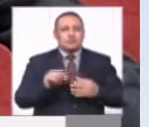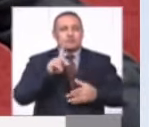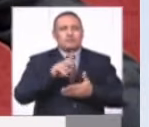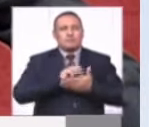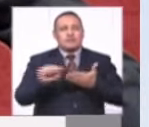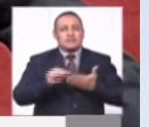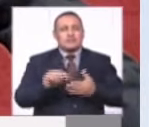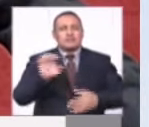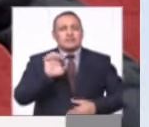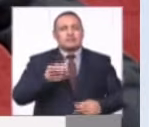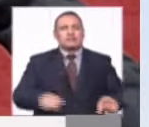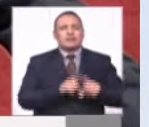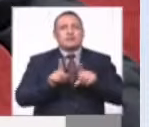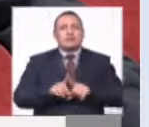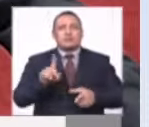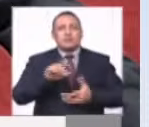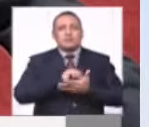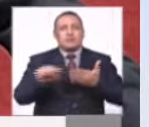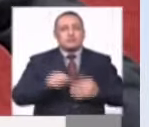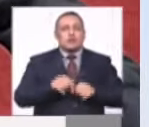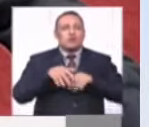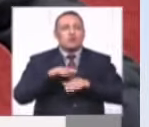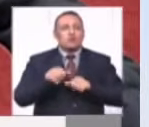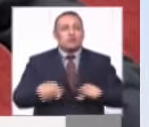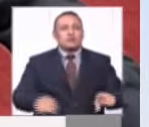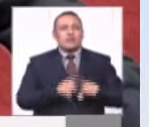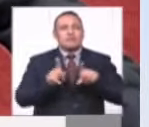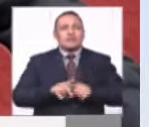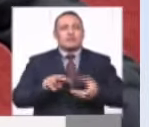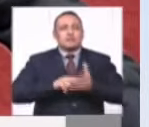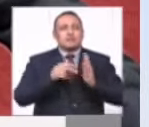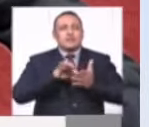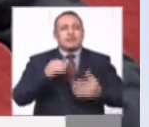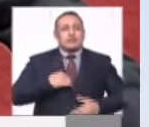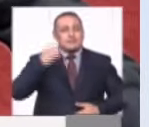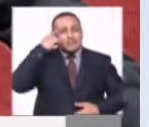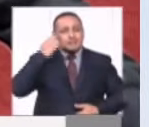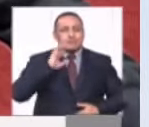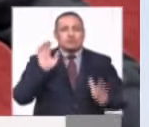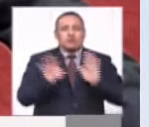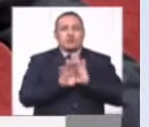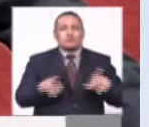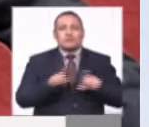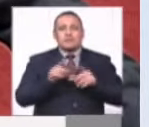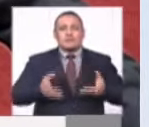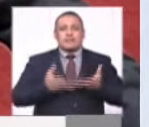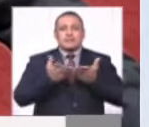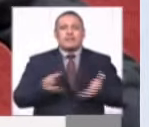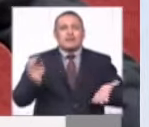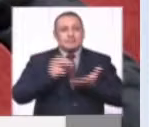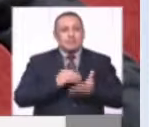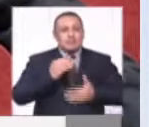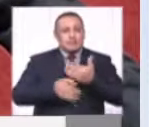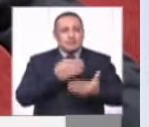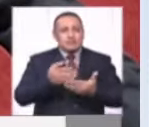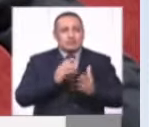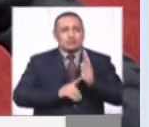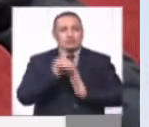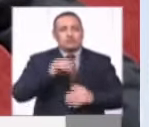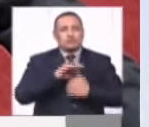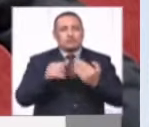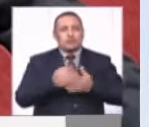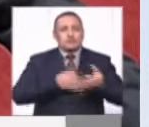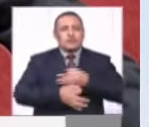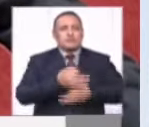de enero y el mes de julio. Y lo que se está pensando para darle mayor predictibilidad a